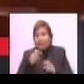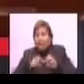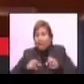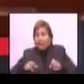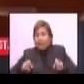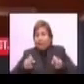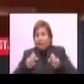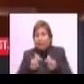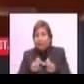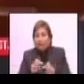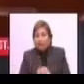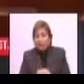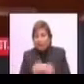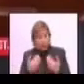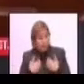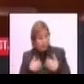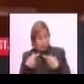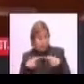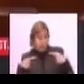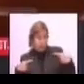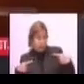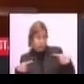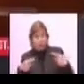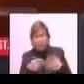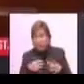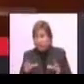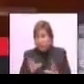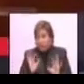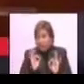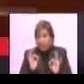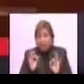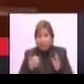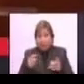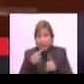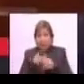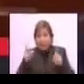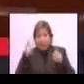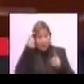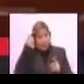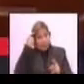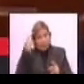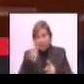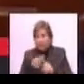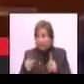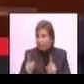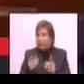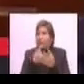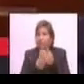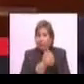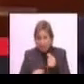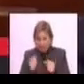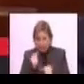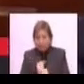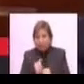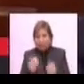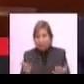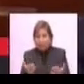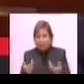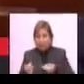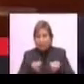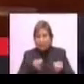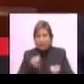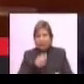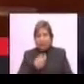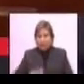parlamento que, teniendo discrepancias y teniendo sin duda posiciones distintas, puede confiar en que quienes están gobernando